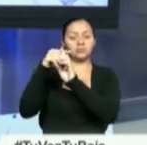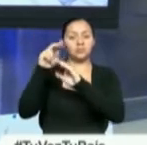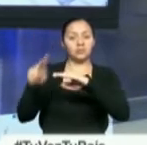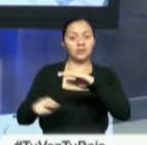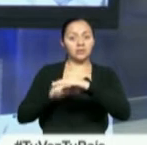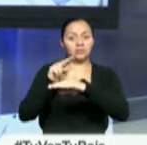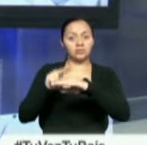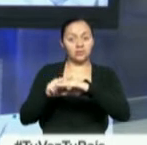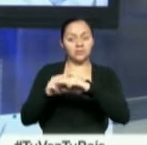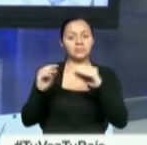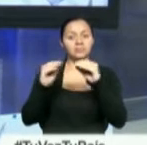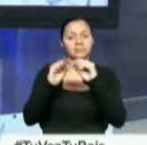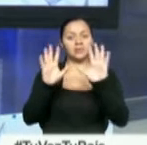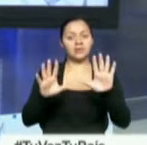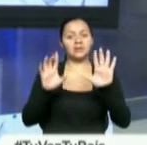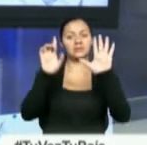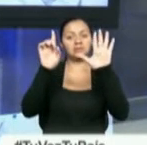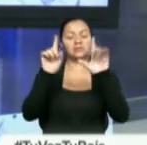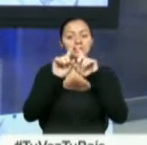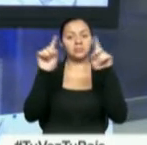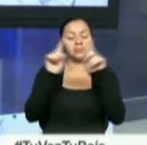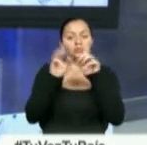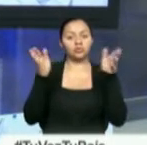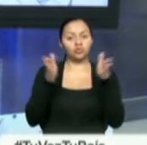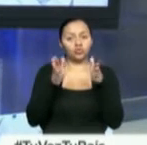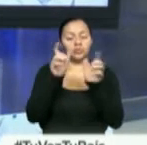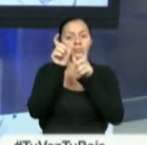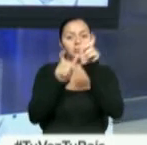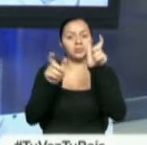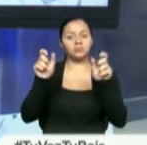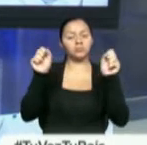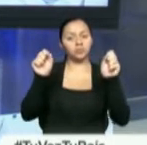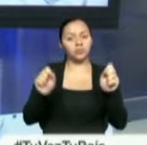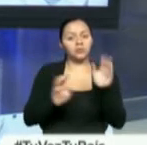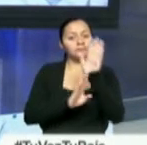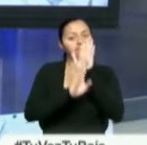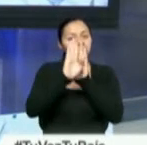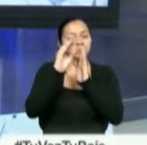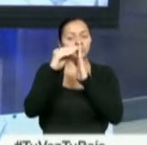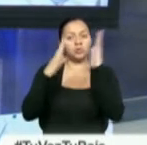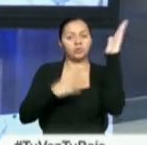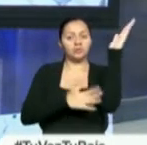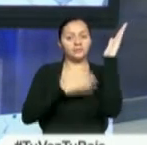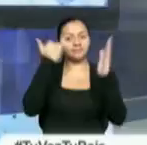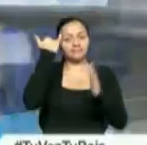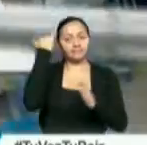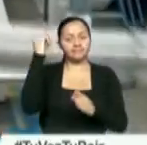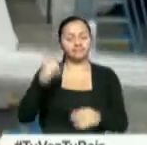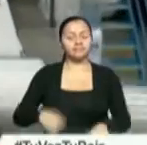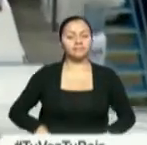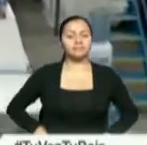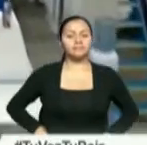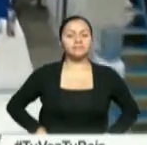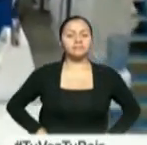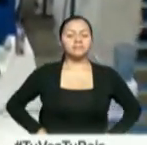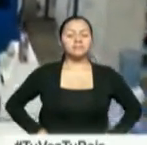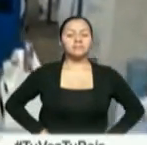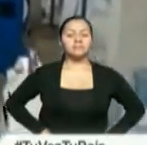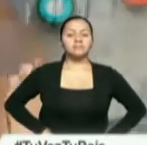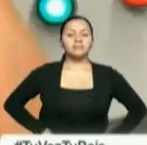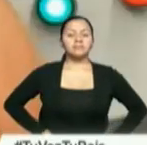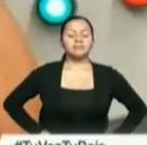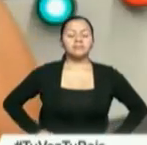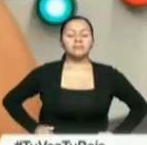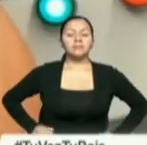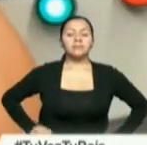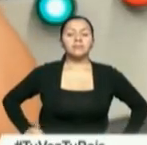existen 16 incubadoras en las que los ciudadanos pueden desarrollar sus proyectos innovadores en la innovación está el futuro